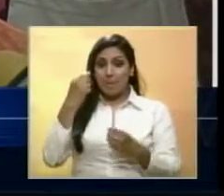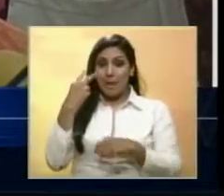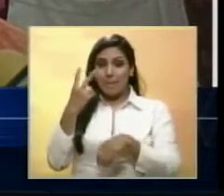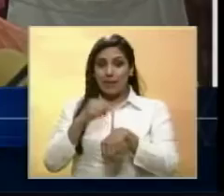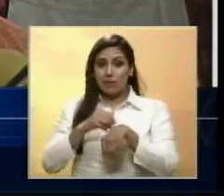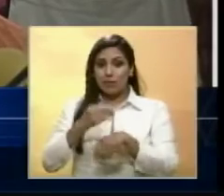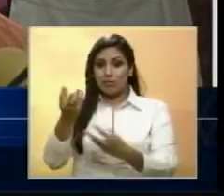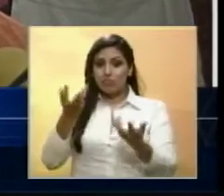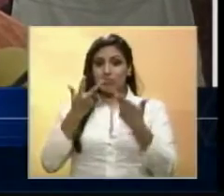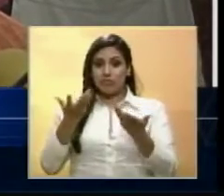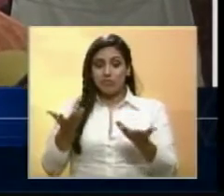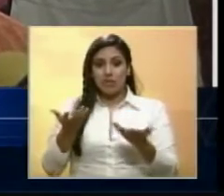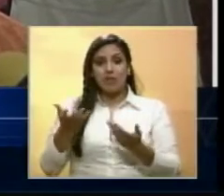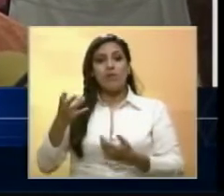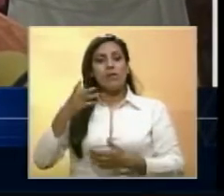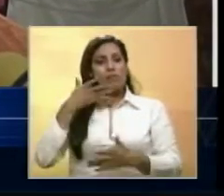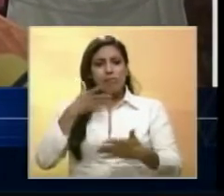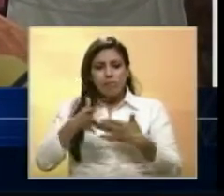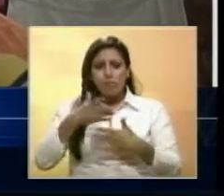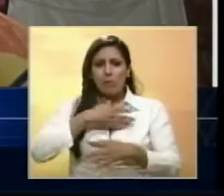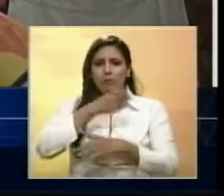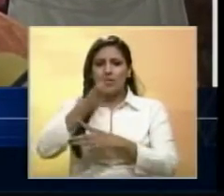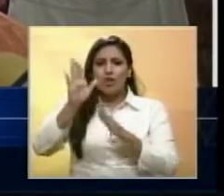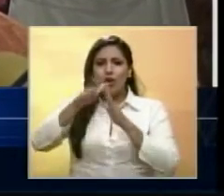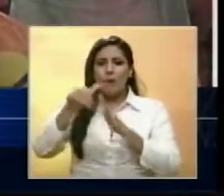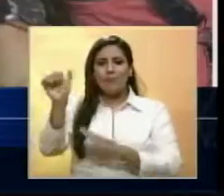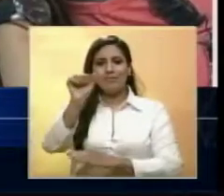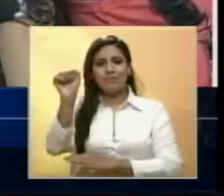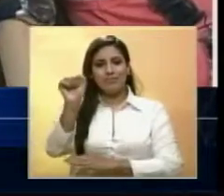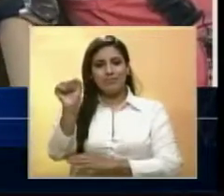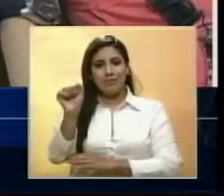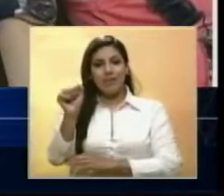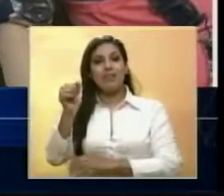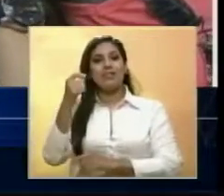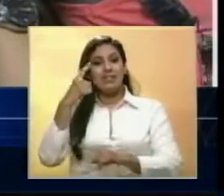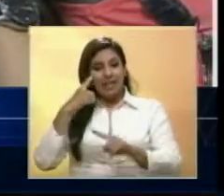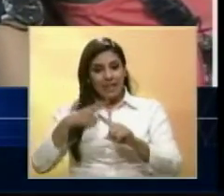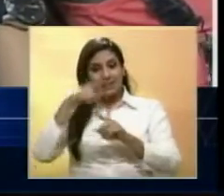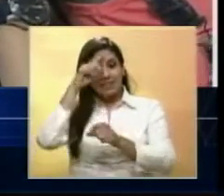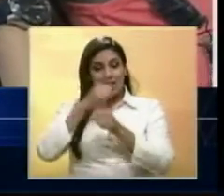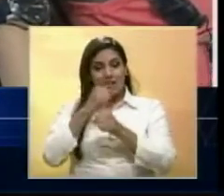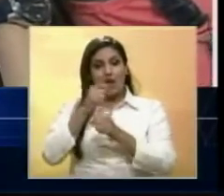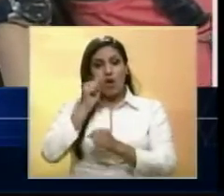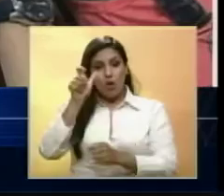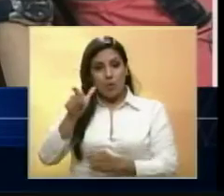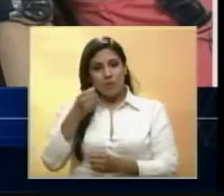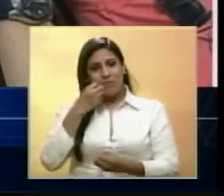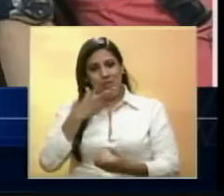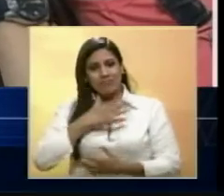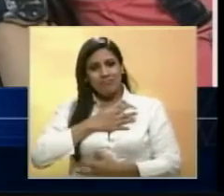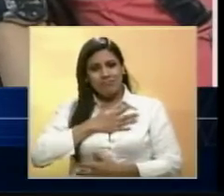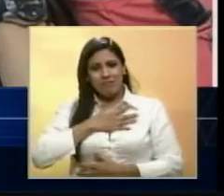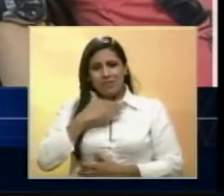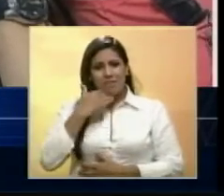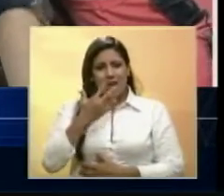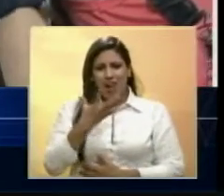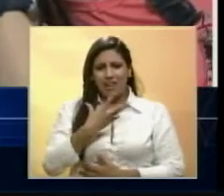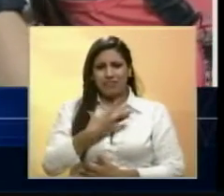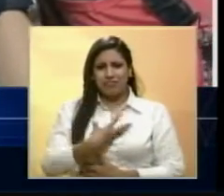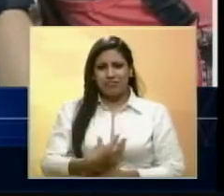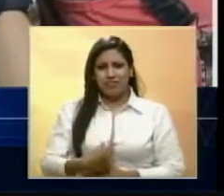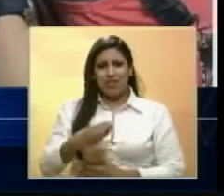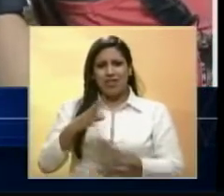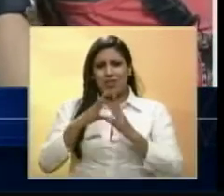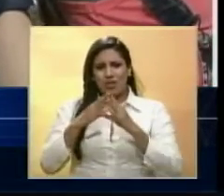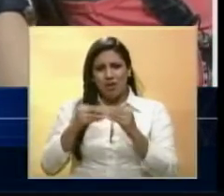20 minutos, fue para robarle un vehículo. Fui ex empleada de él y bueno, me parece chimbo, independientemente